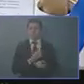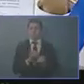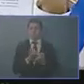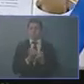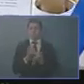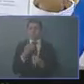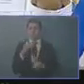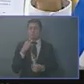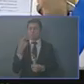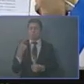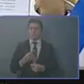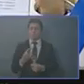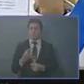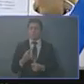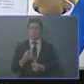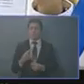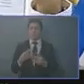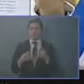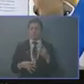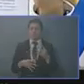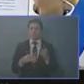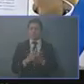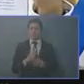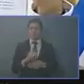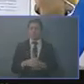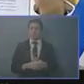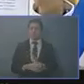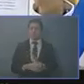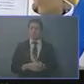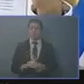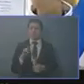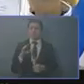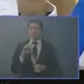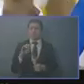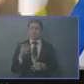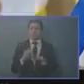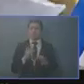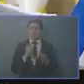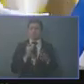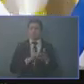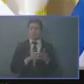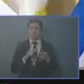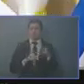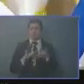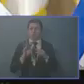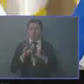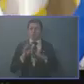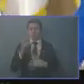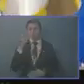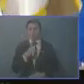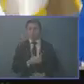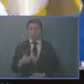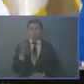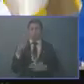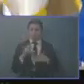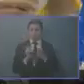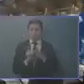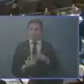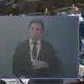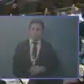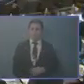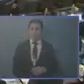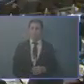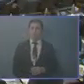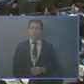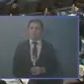el mandato emitido por la Sala de lo Constitucional. Muchas gracias, señor presidente y colegas diputados.